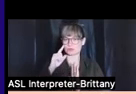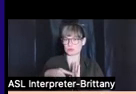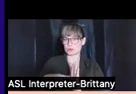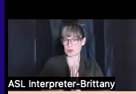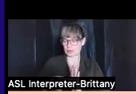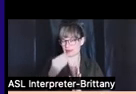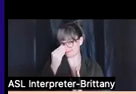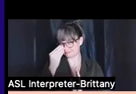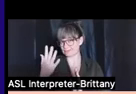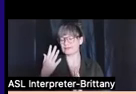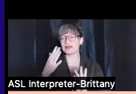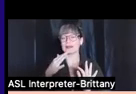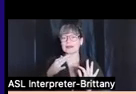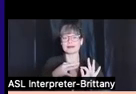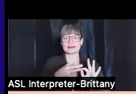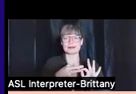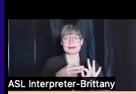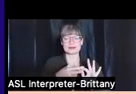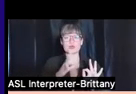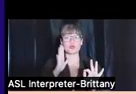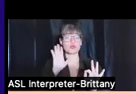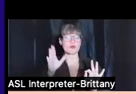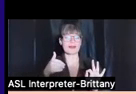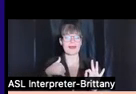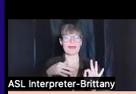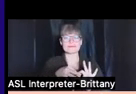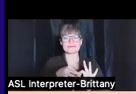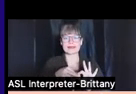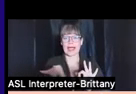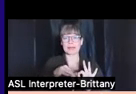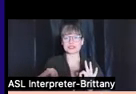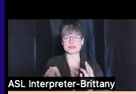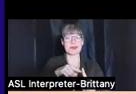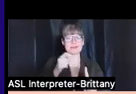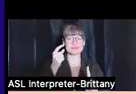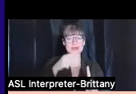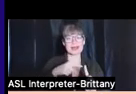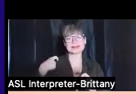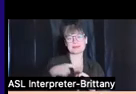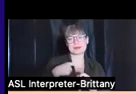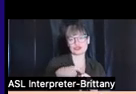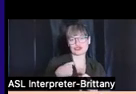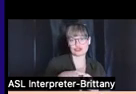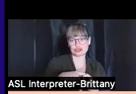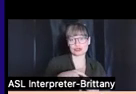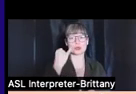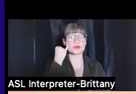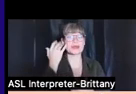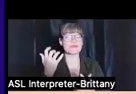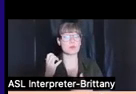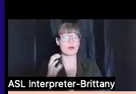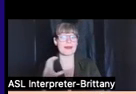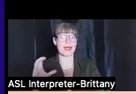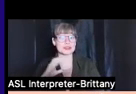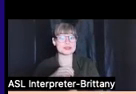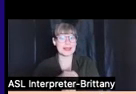Habrán un par de videos y habrá Spanish subtitles on the bottom of the subtítulos video. En español, pero si